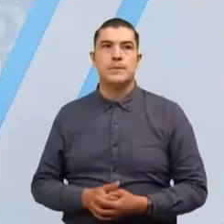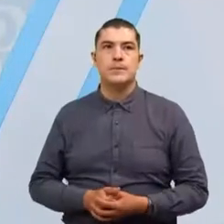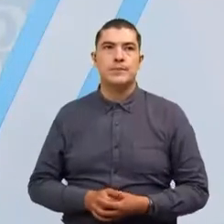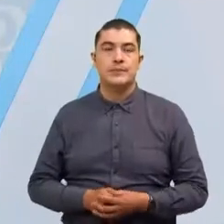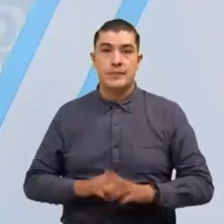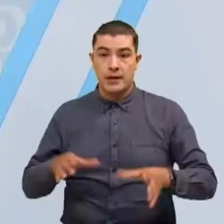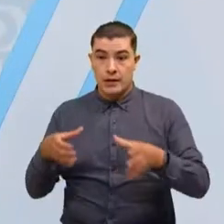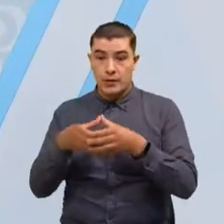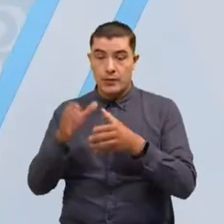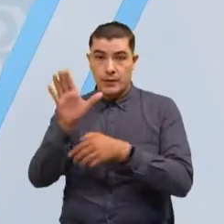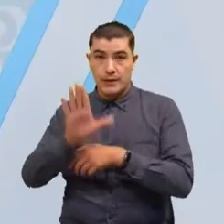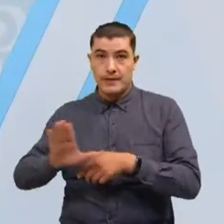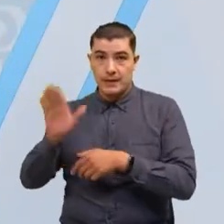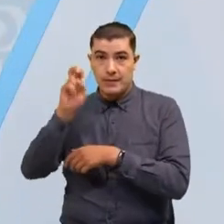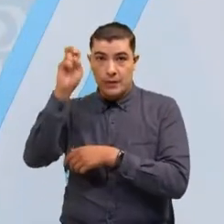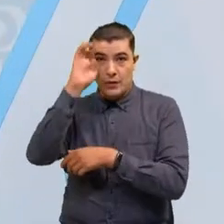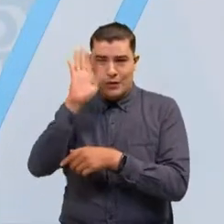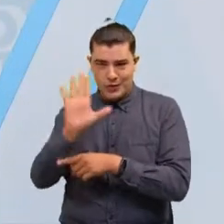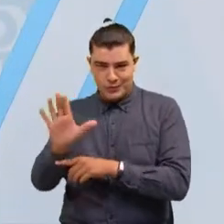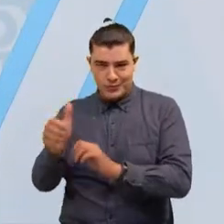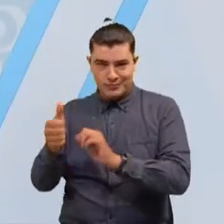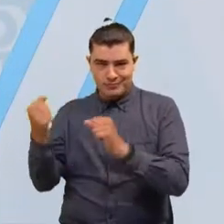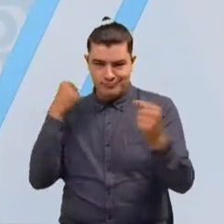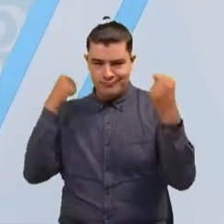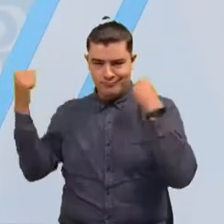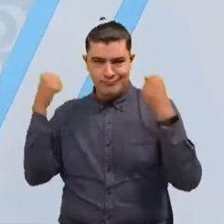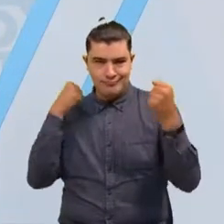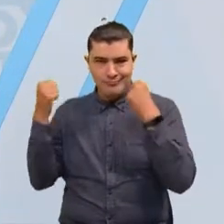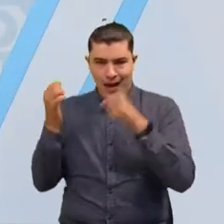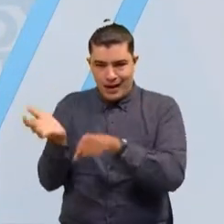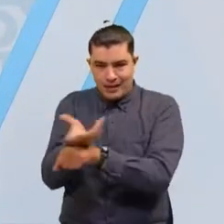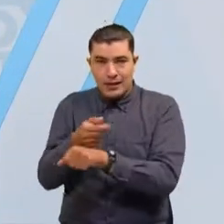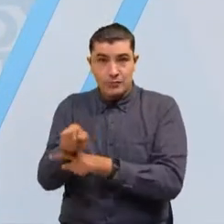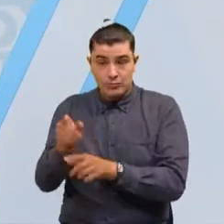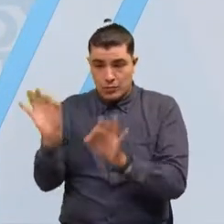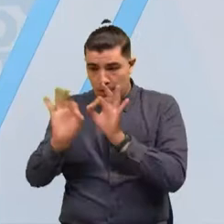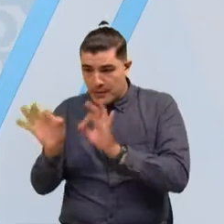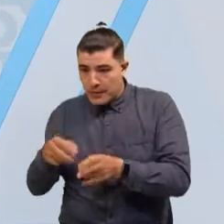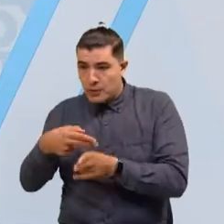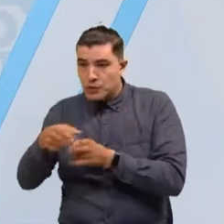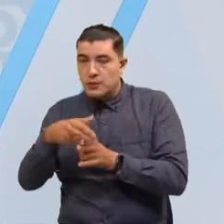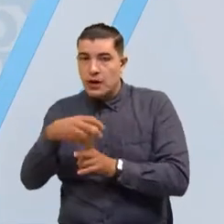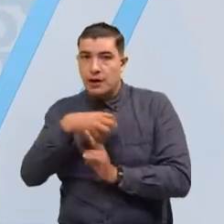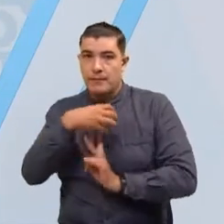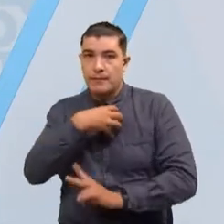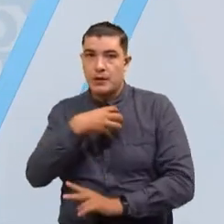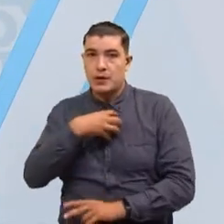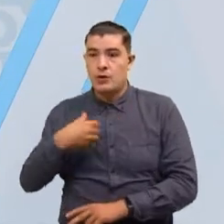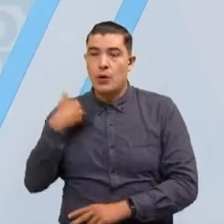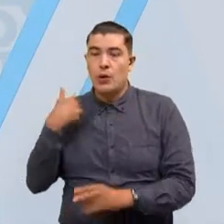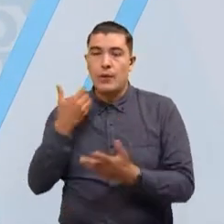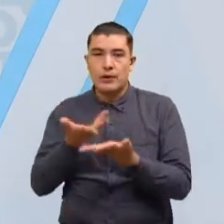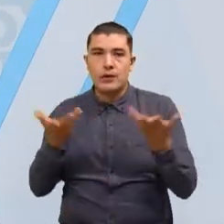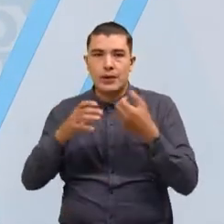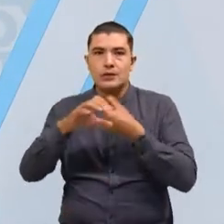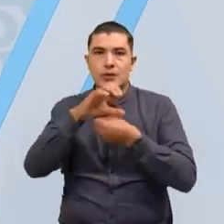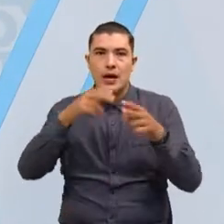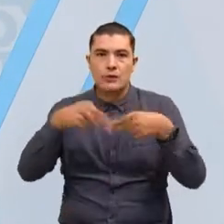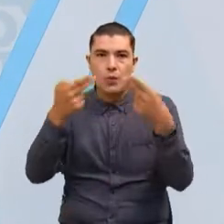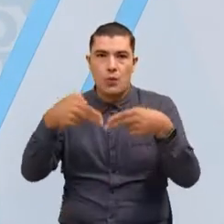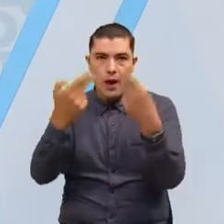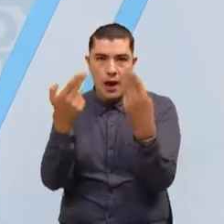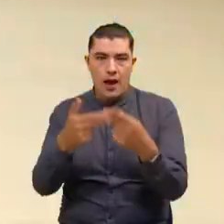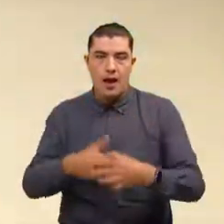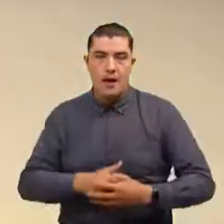La selección norte santandereana de gimnasia rítmica se prepara para campeonato juvenil en Tunja. Sus deportistas buscan cupo a la selección